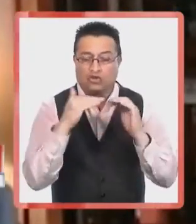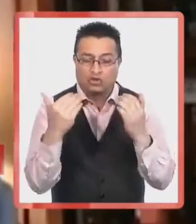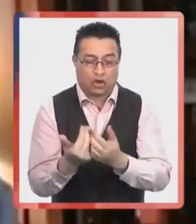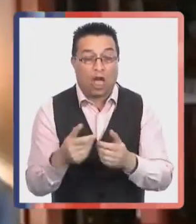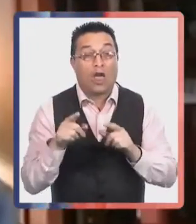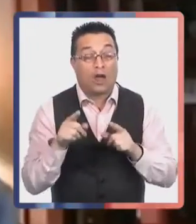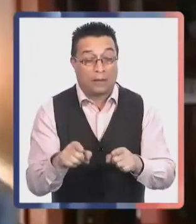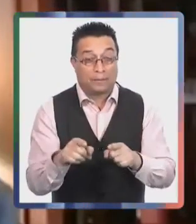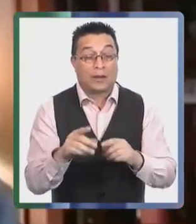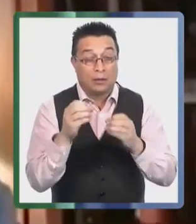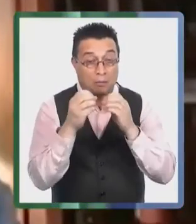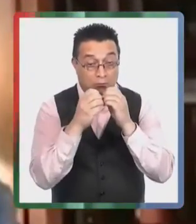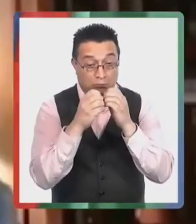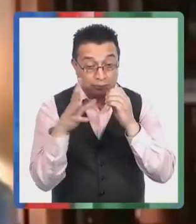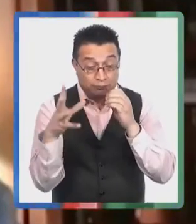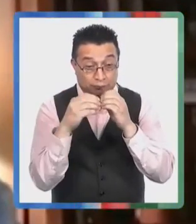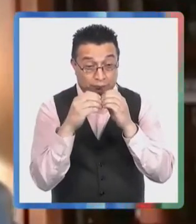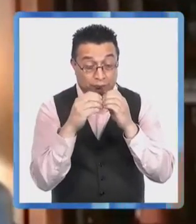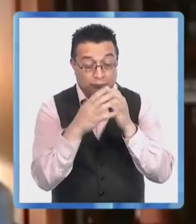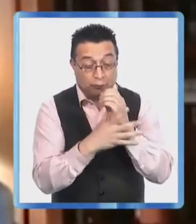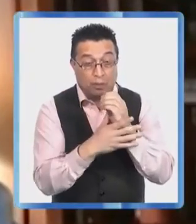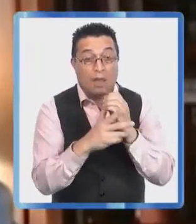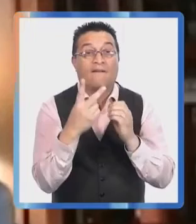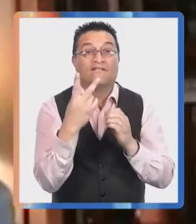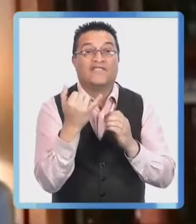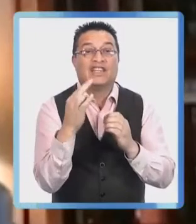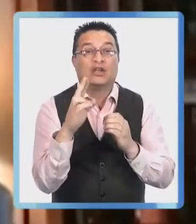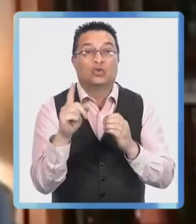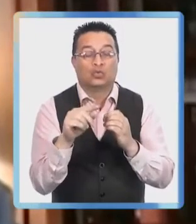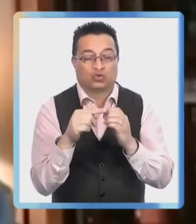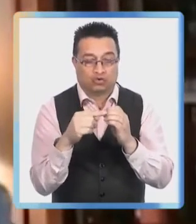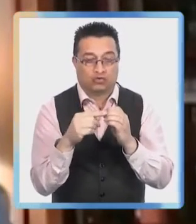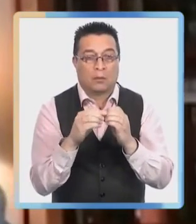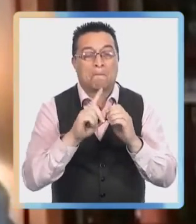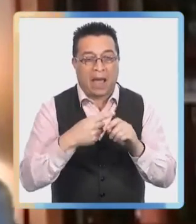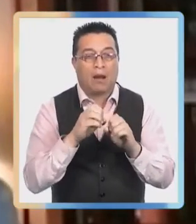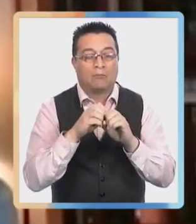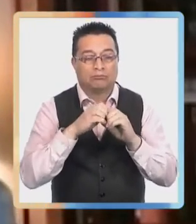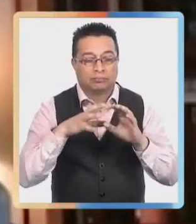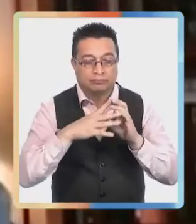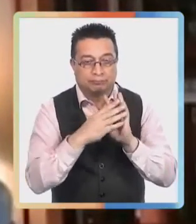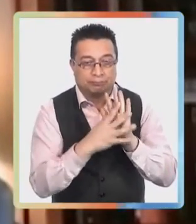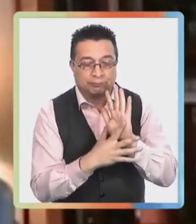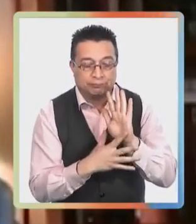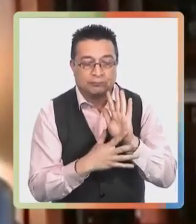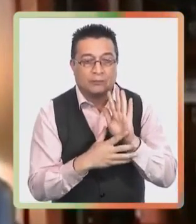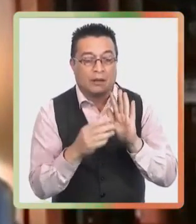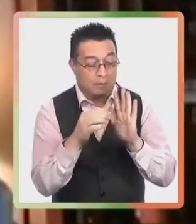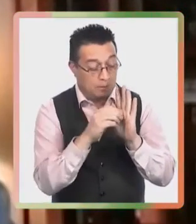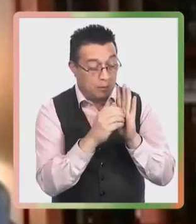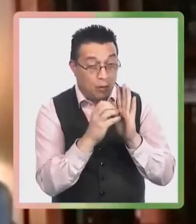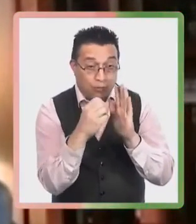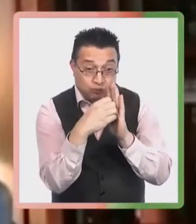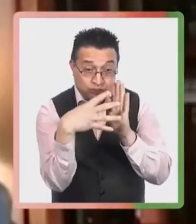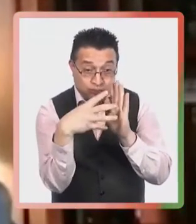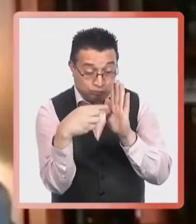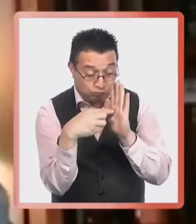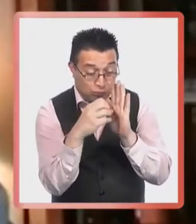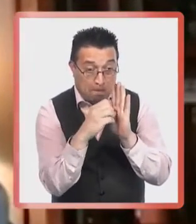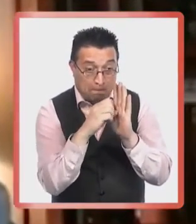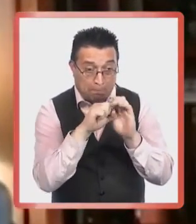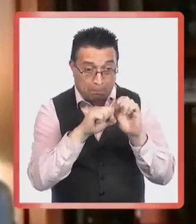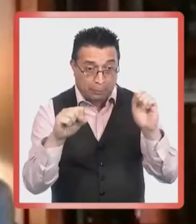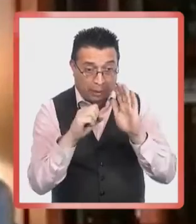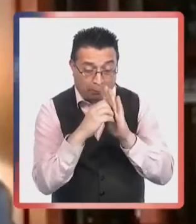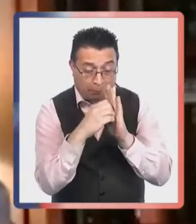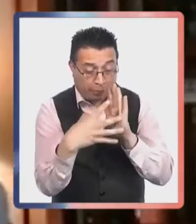esas vesículas al romperse tienen virus. Por lo tanto, el contacto con esas vesículas o el contacto con la piel de esa persona que tiene el